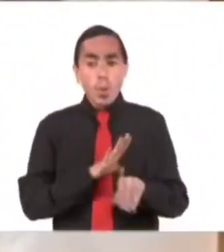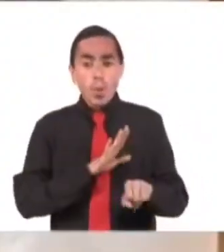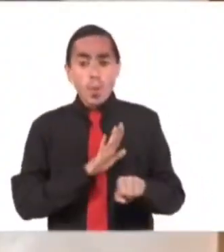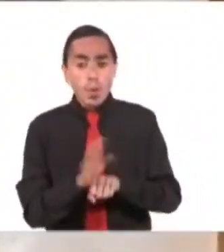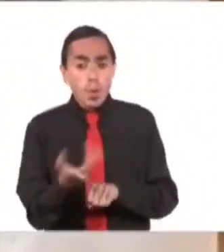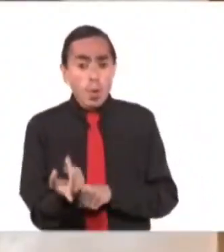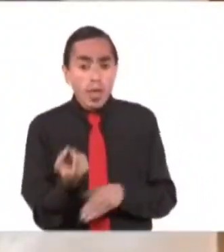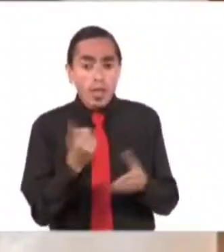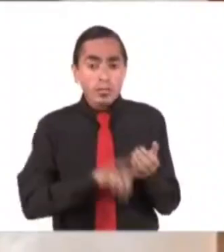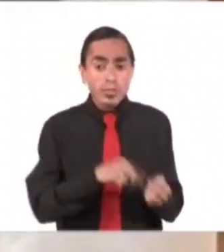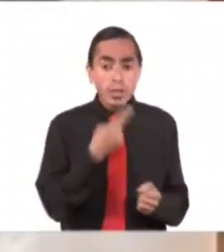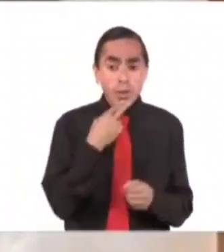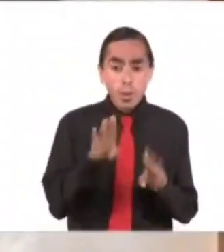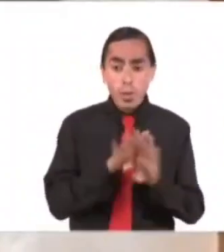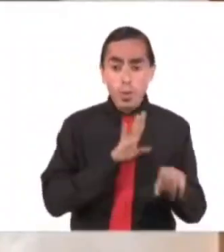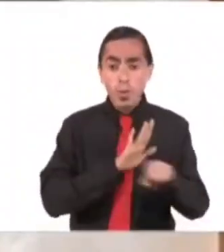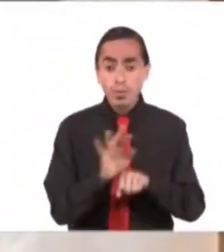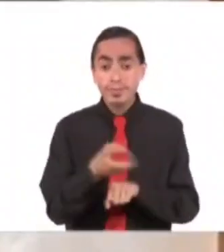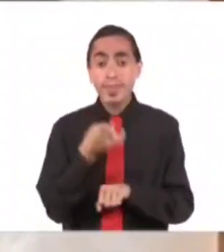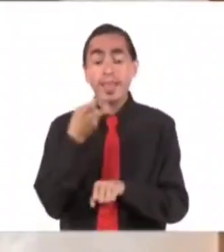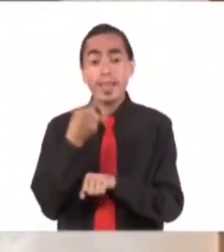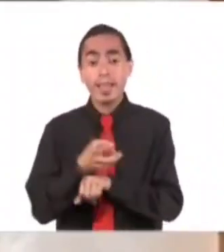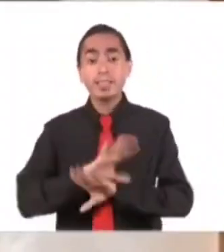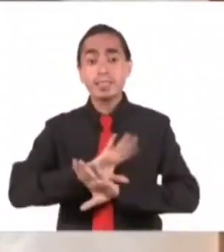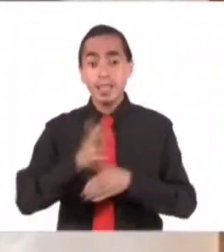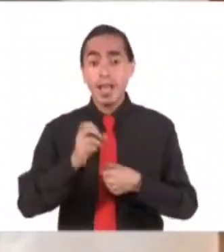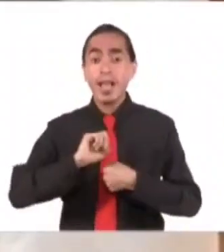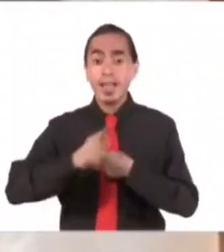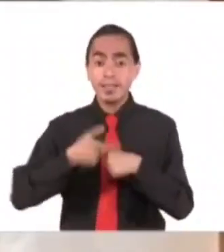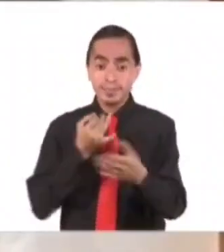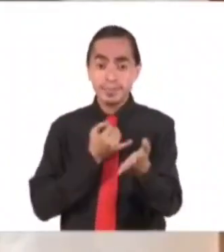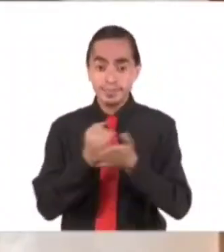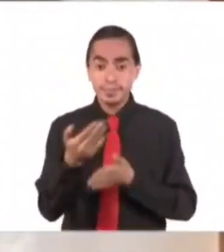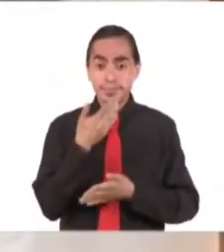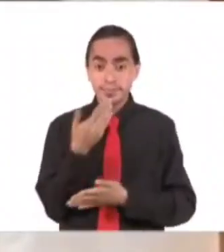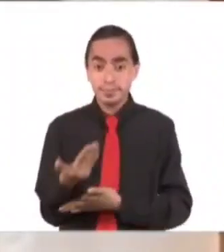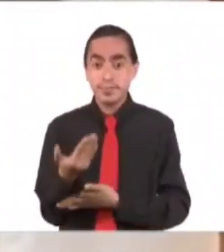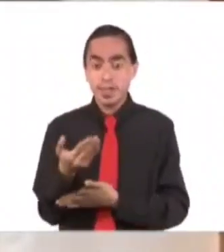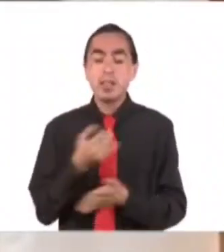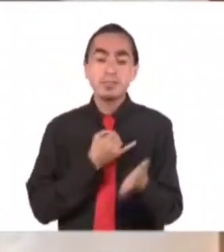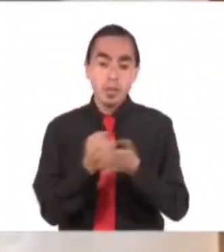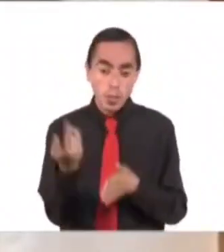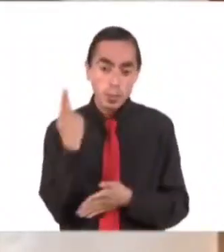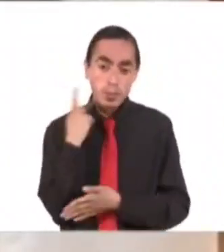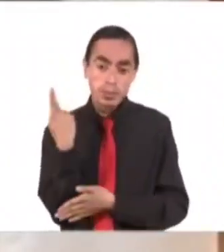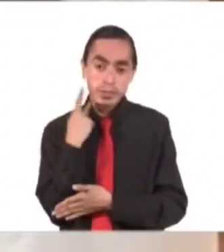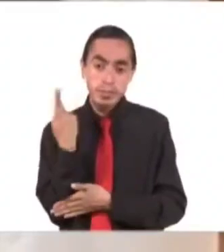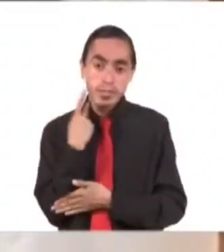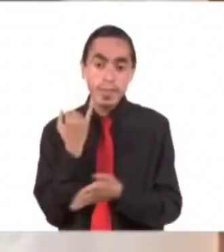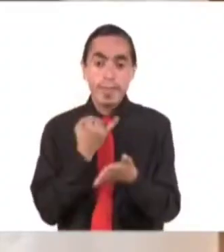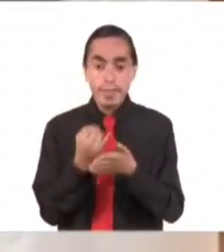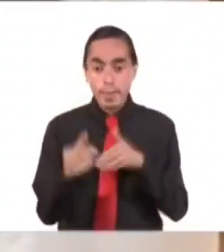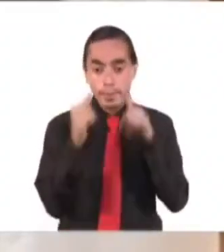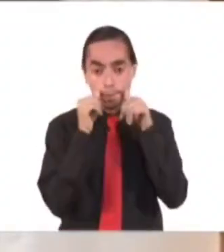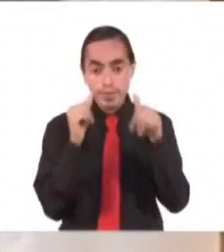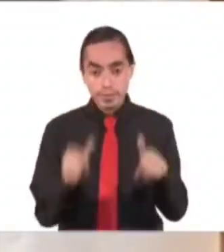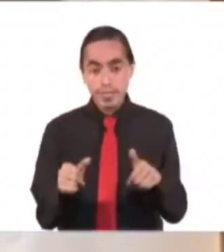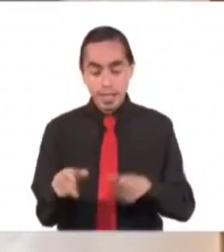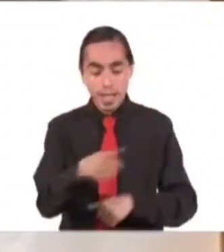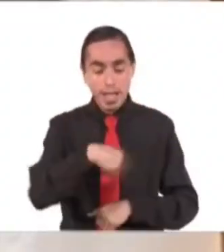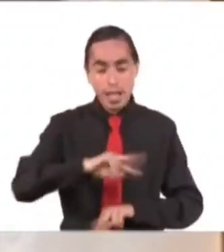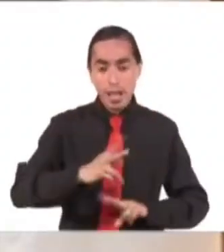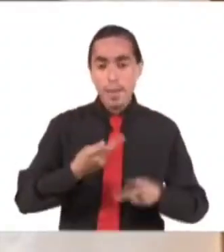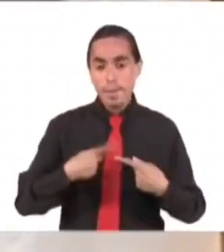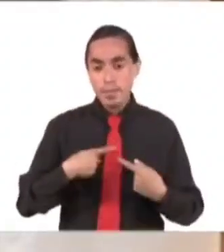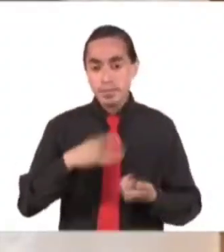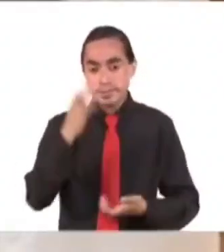las células, etcétera, etcétera. Eso es tomar decisiones políticas, tomar decisiones de atención a la gente